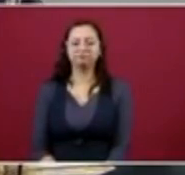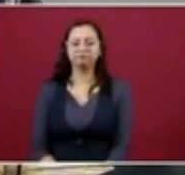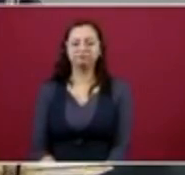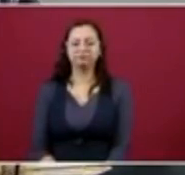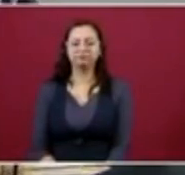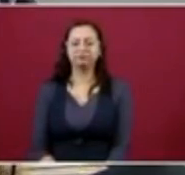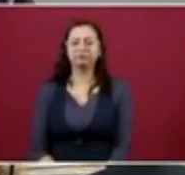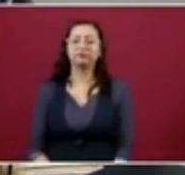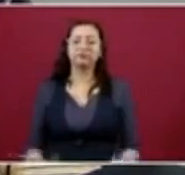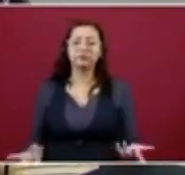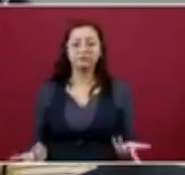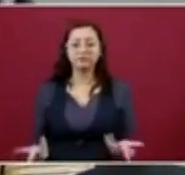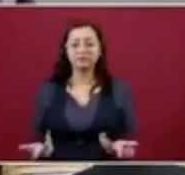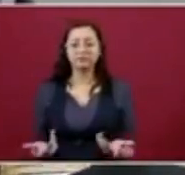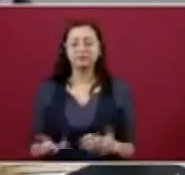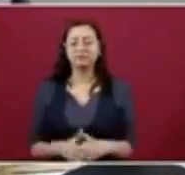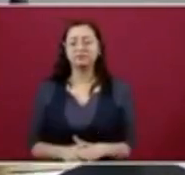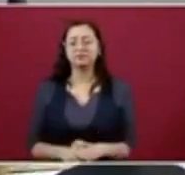Muy bien, pues ya